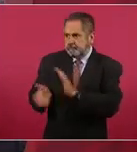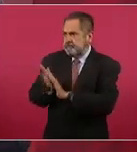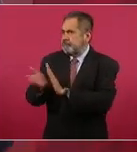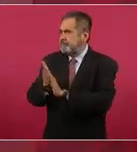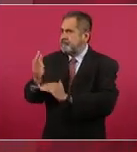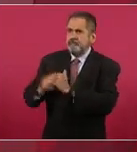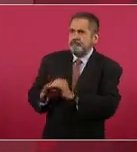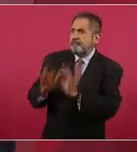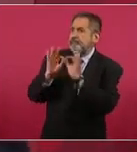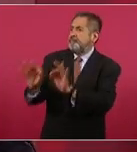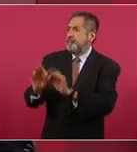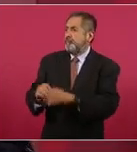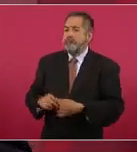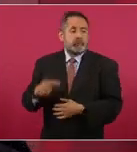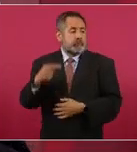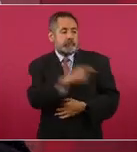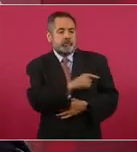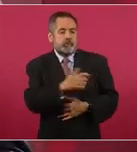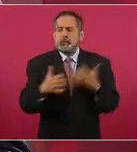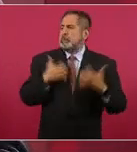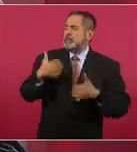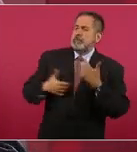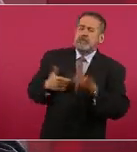por lo de